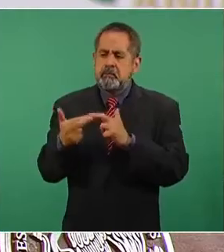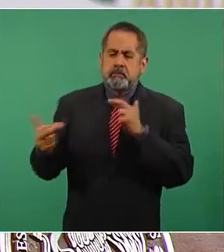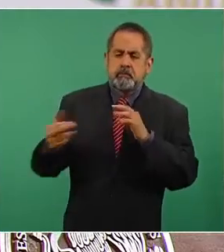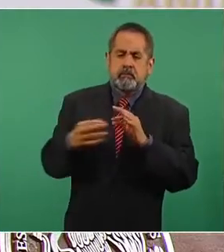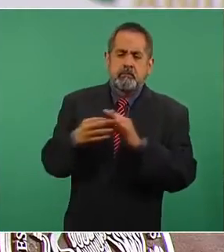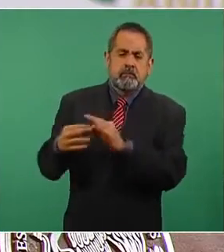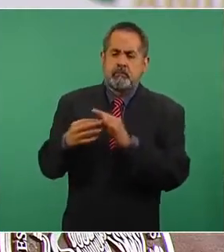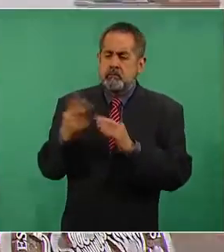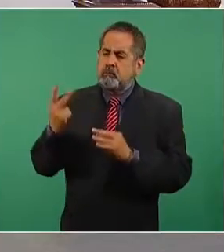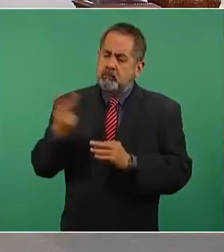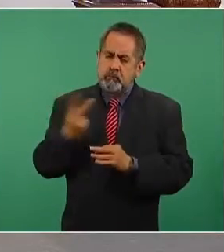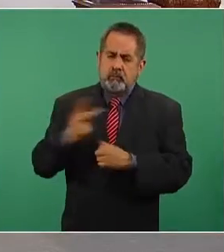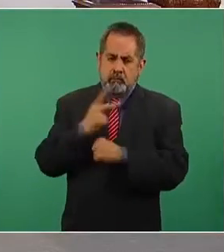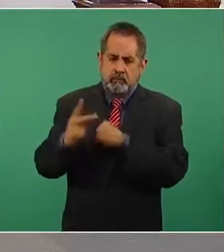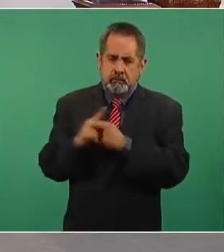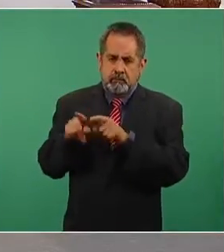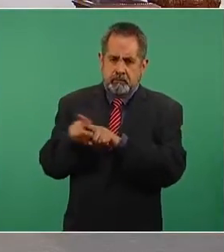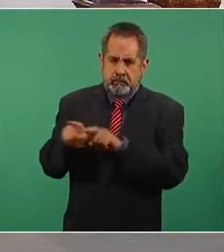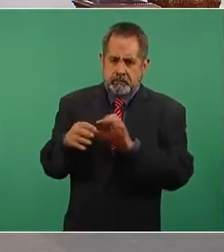dos países hermanos.